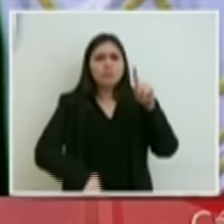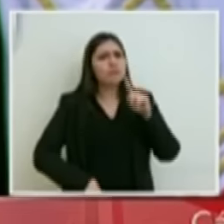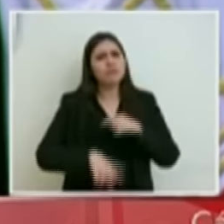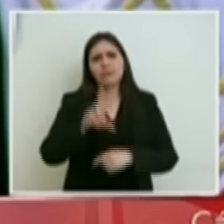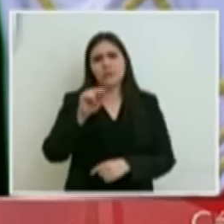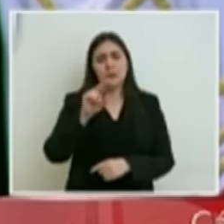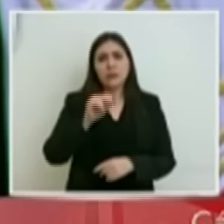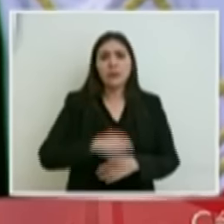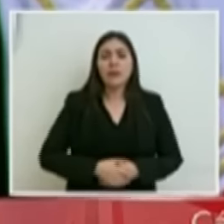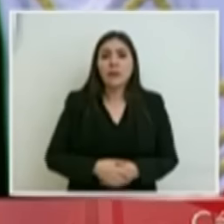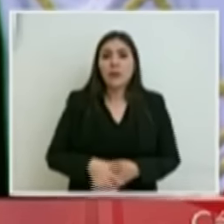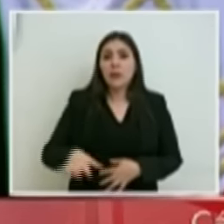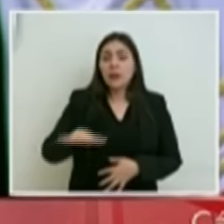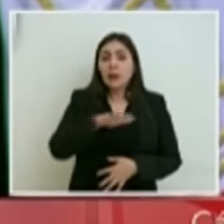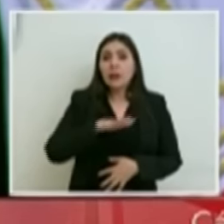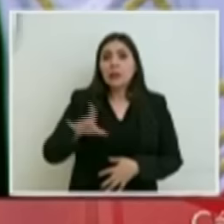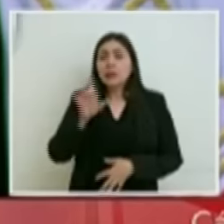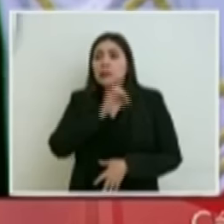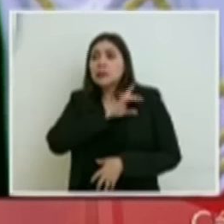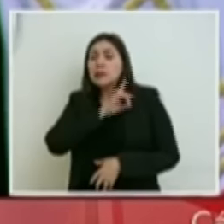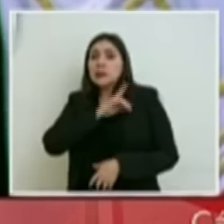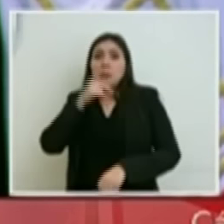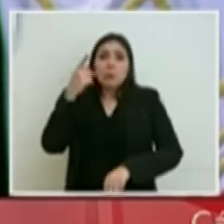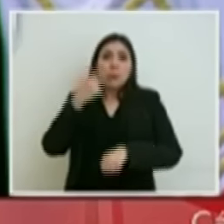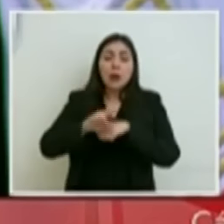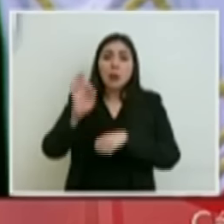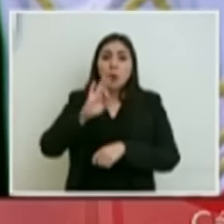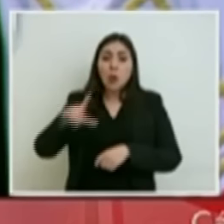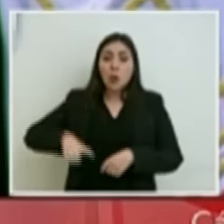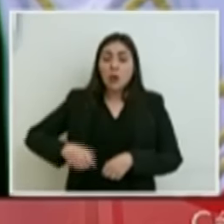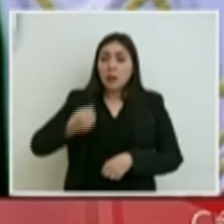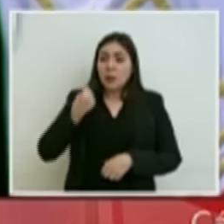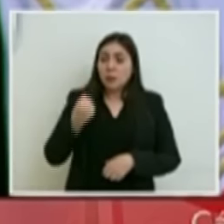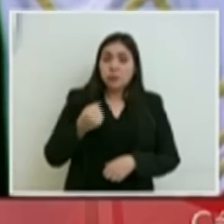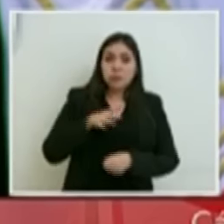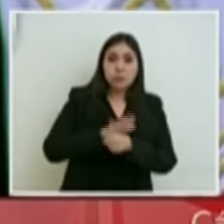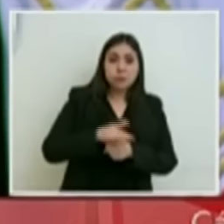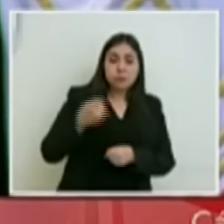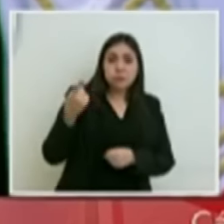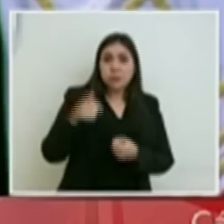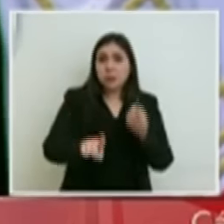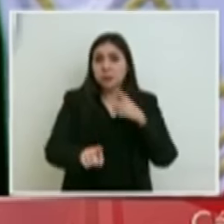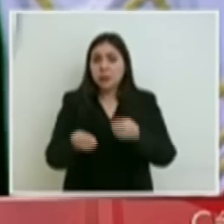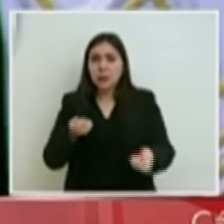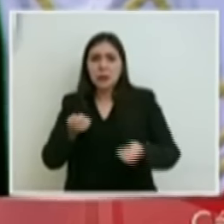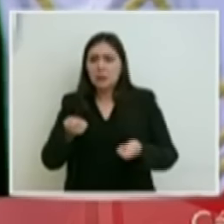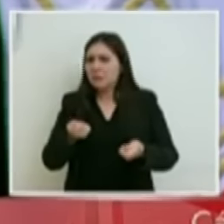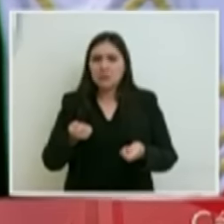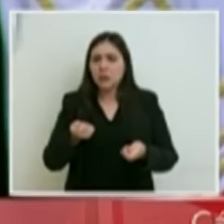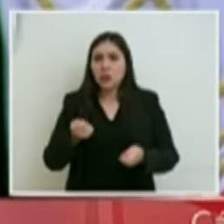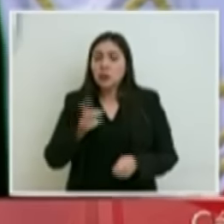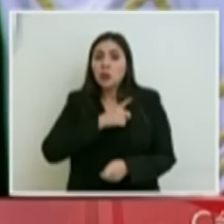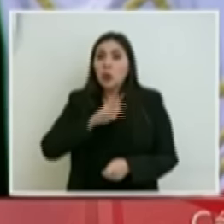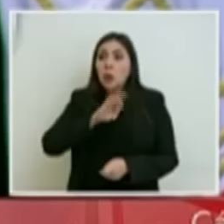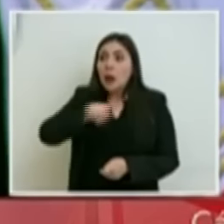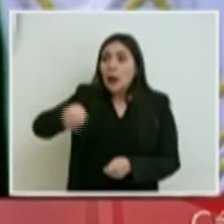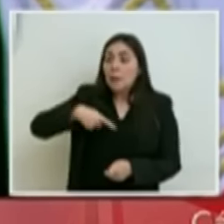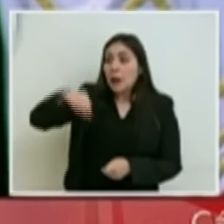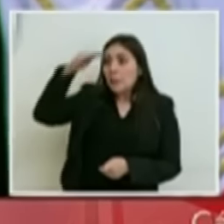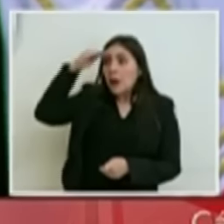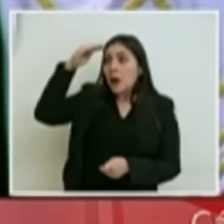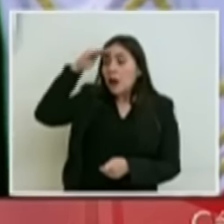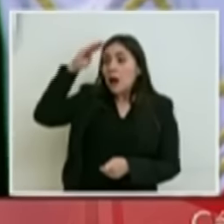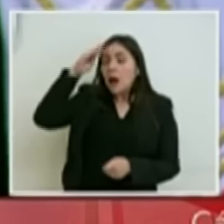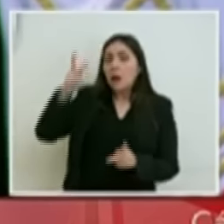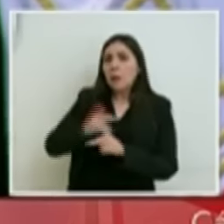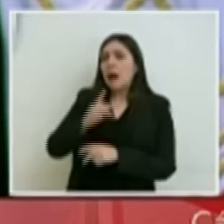una dictadura solo existe en quienes piensan en la dictadura. Estoy seguro que ninguno